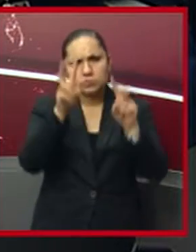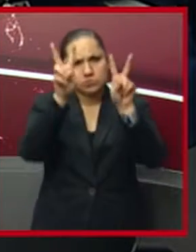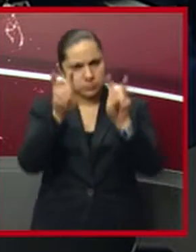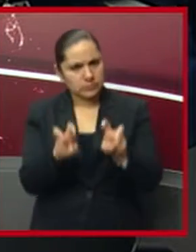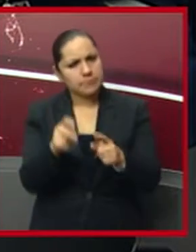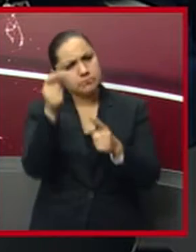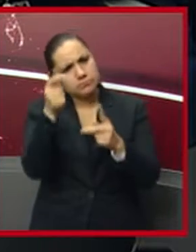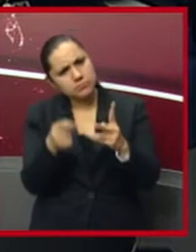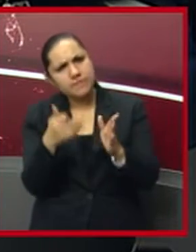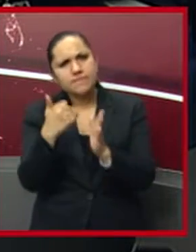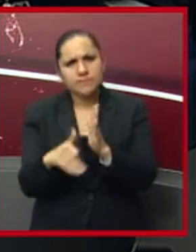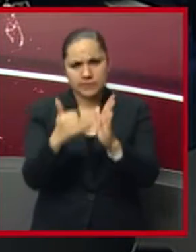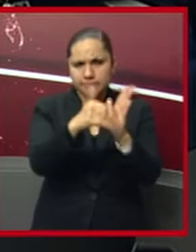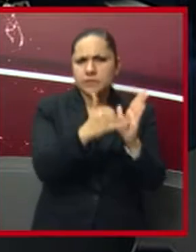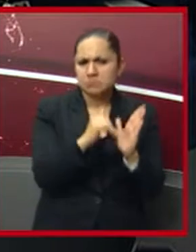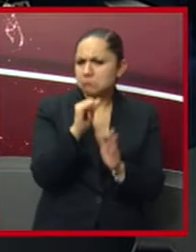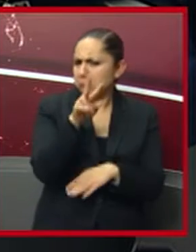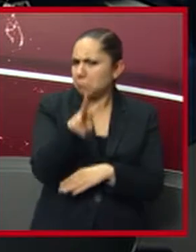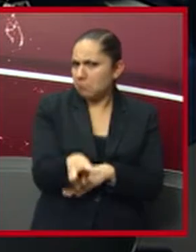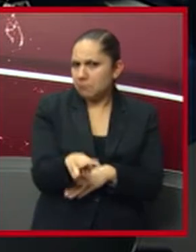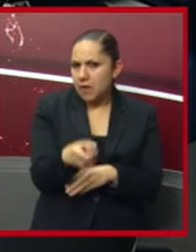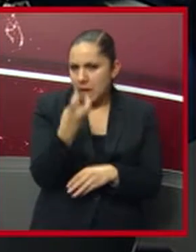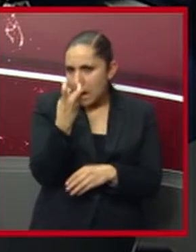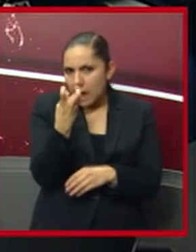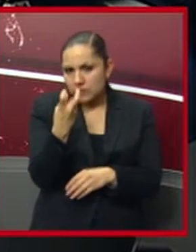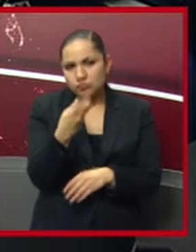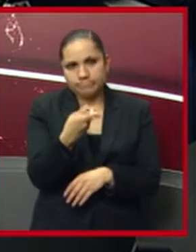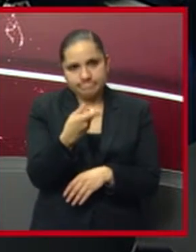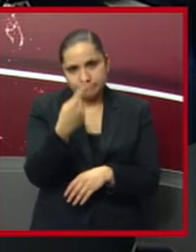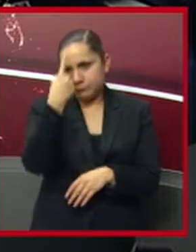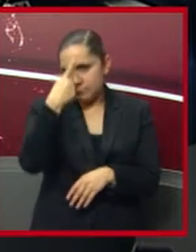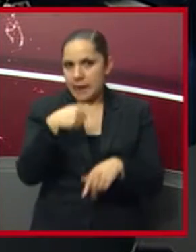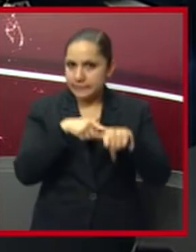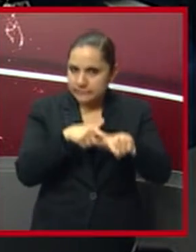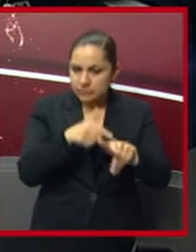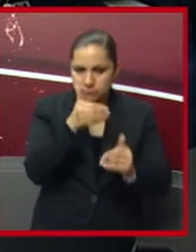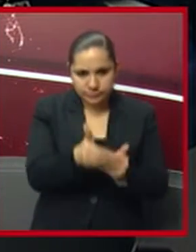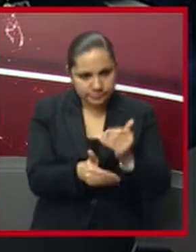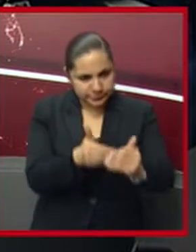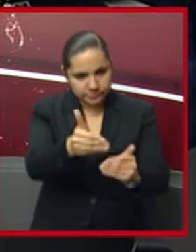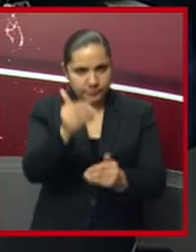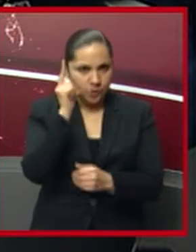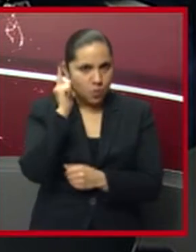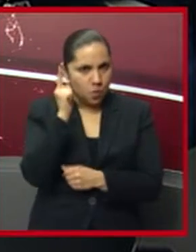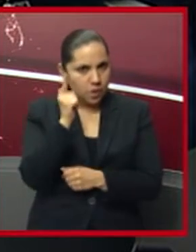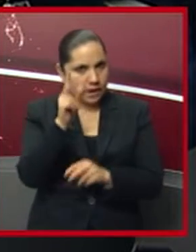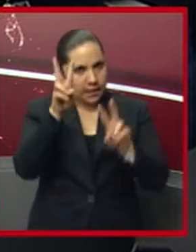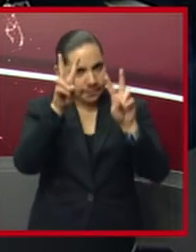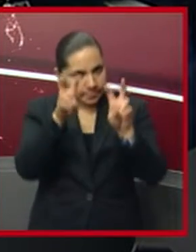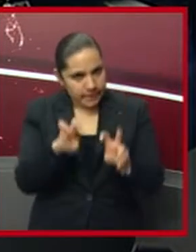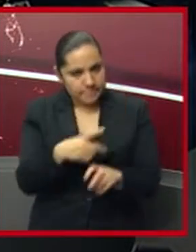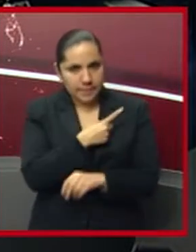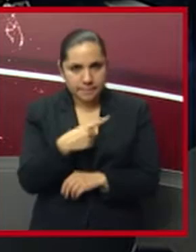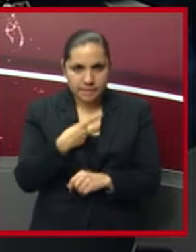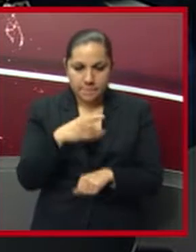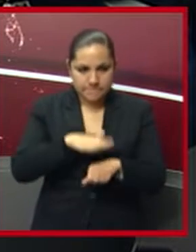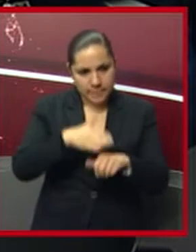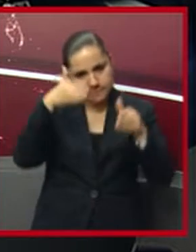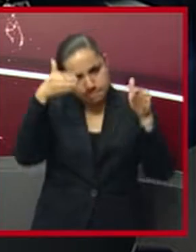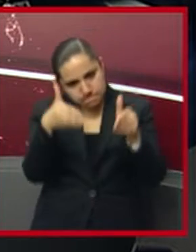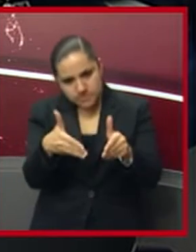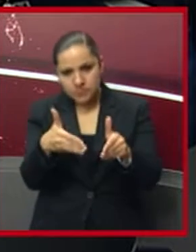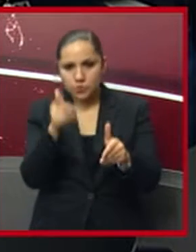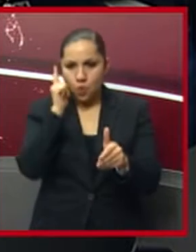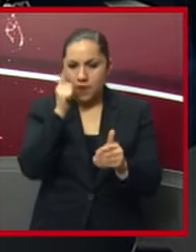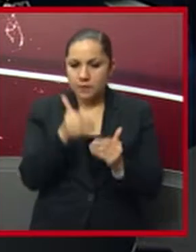tareas pendientes porque entonces sigue justificado la razón de ser del Poder Legislativo. Creo que hay muchas cosas por